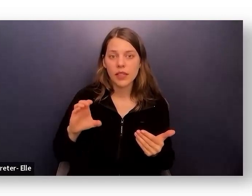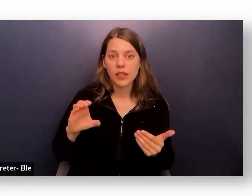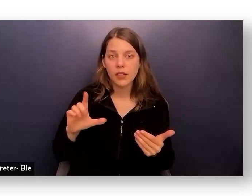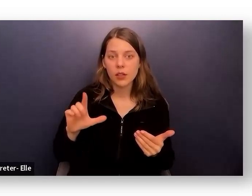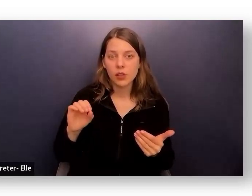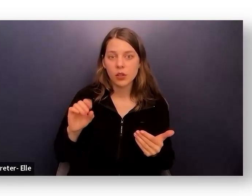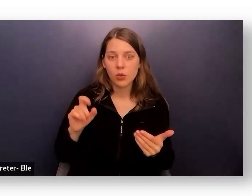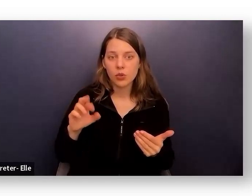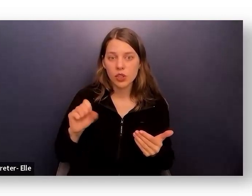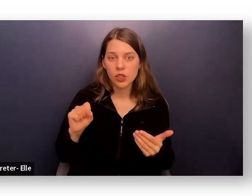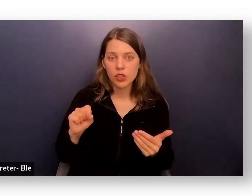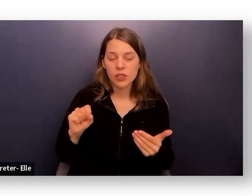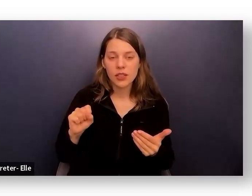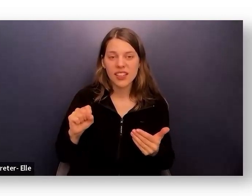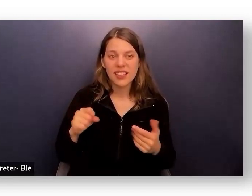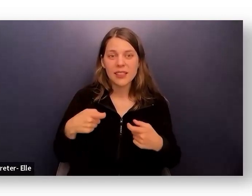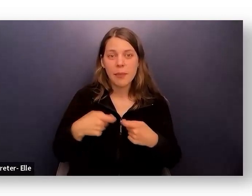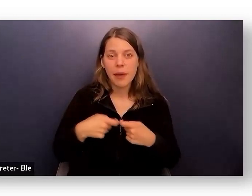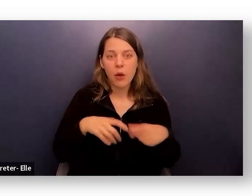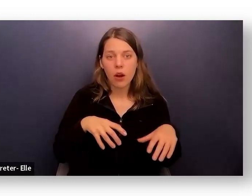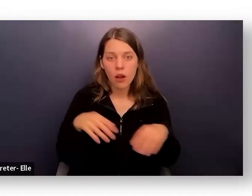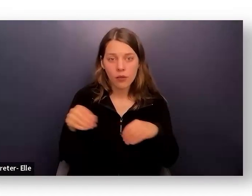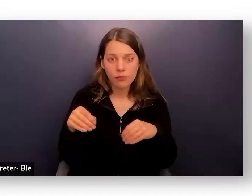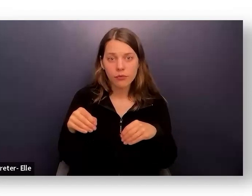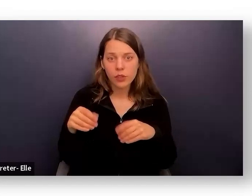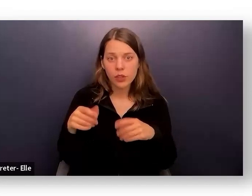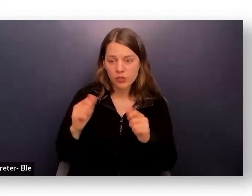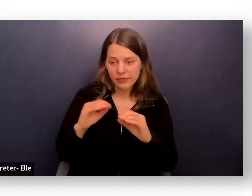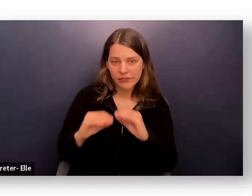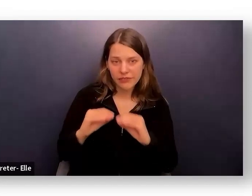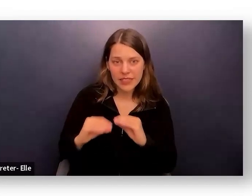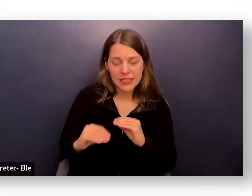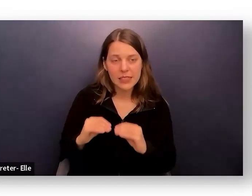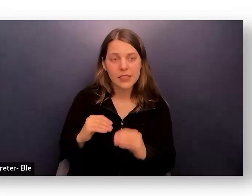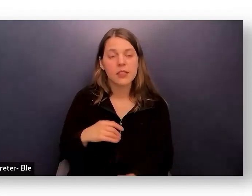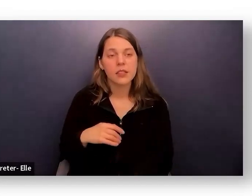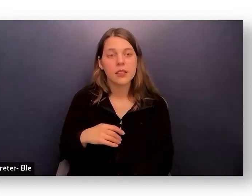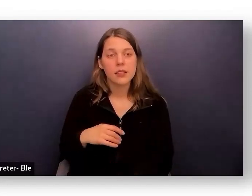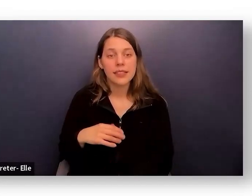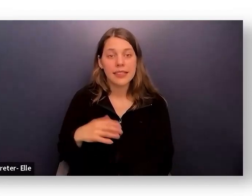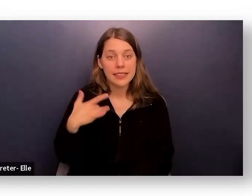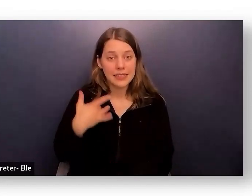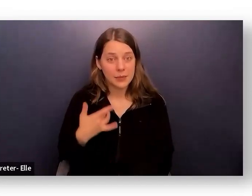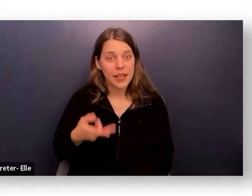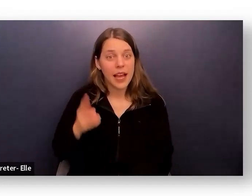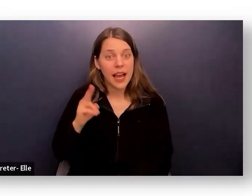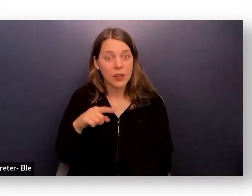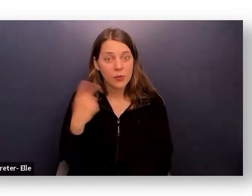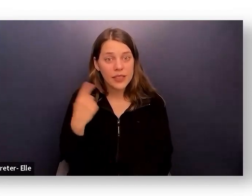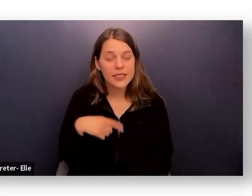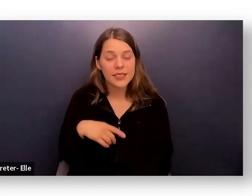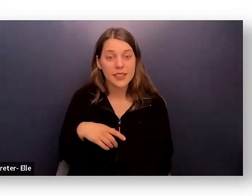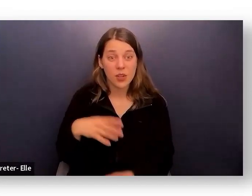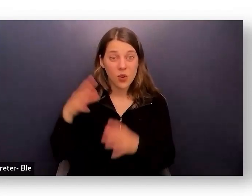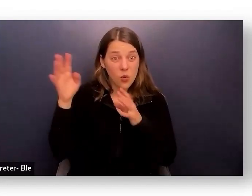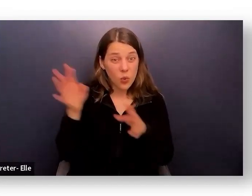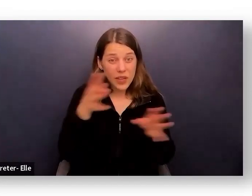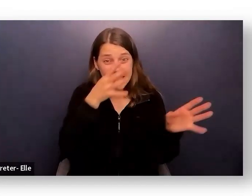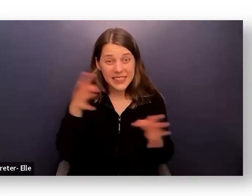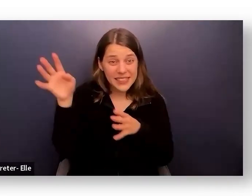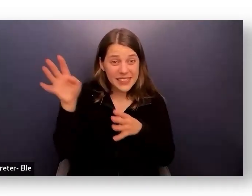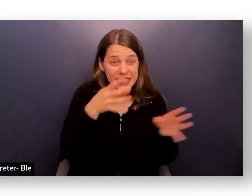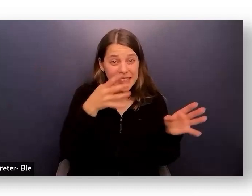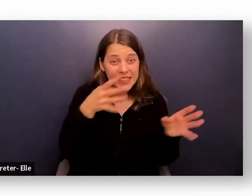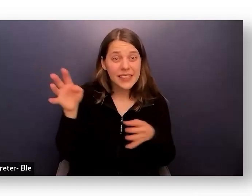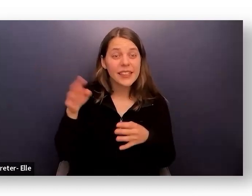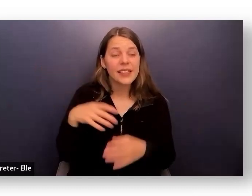Entonces, nosotros lo que hacemos es diferentes niveles. Primero, trabajamos con los reconectadores, hay que cambiar esos. Típicamente, las cosas con altos